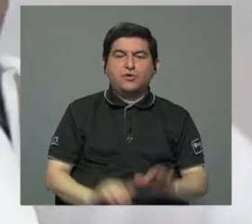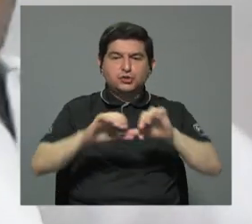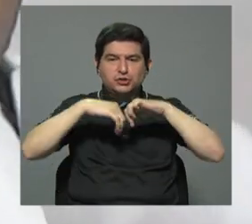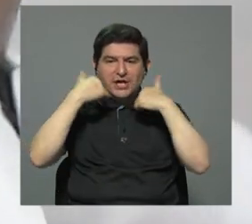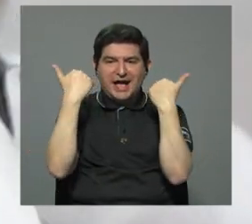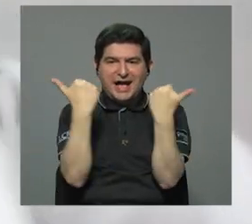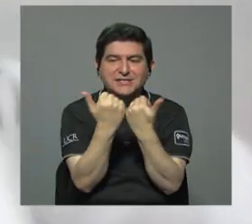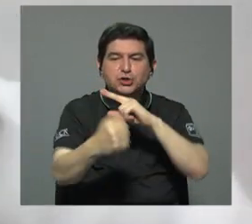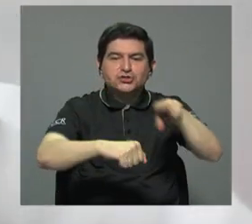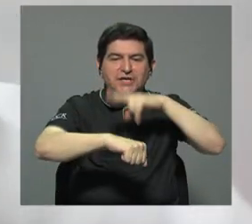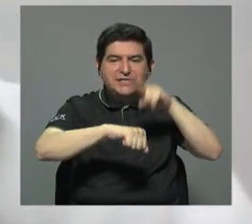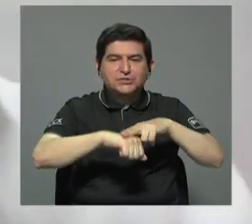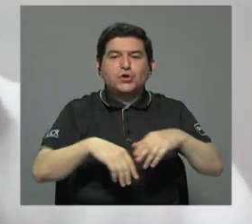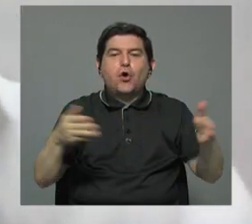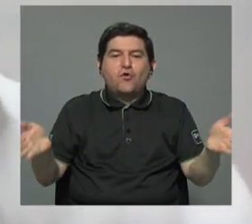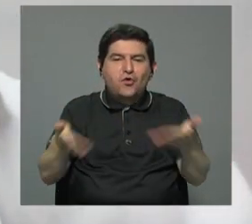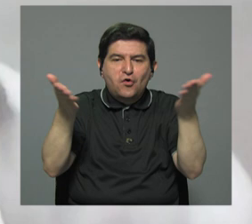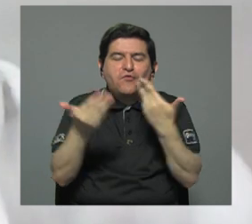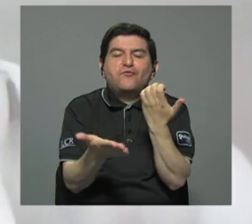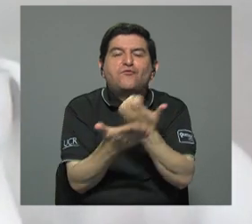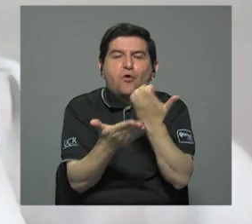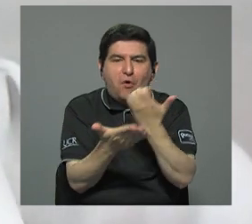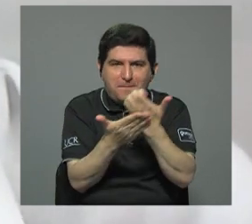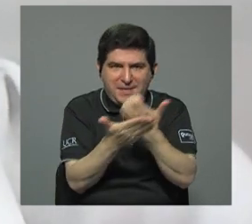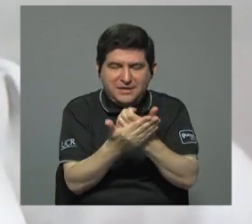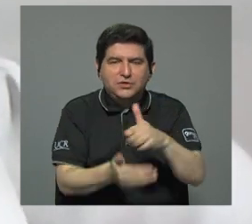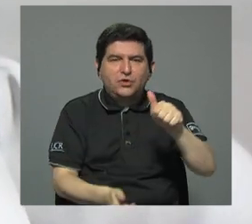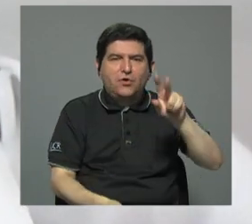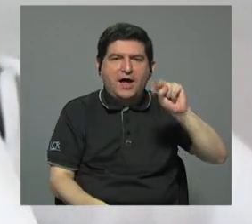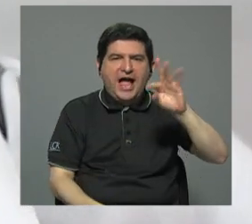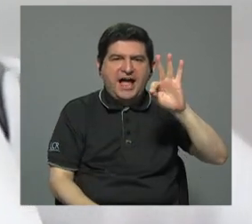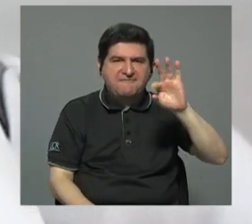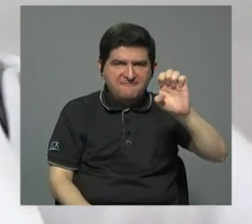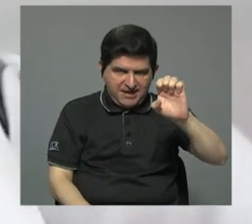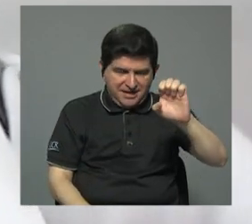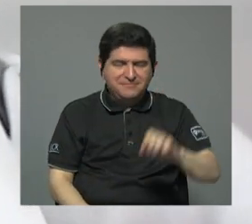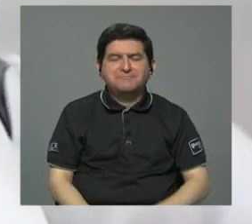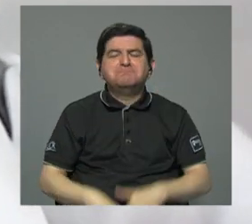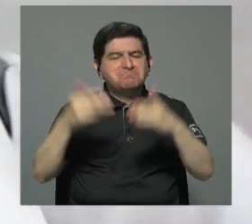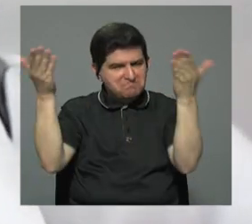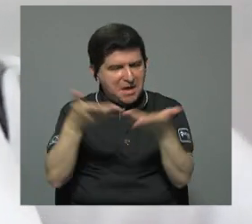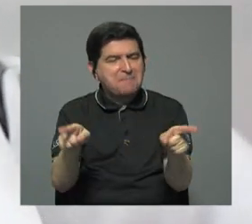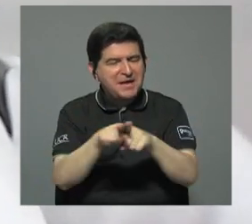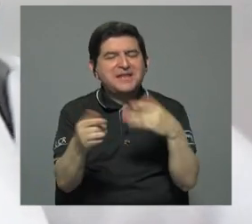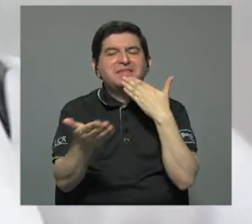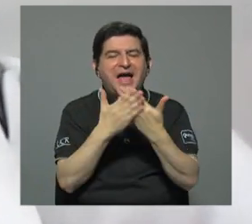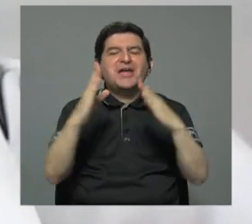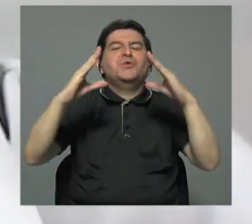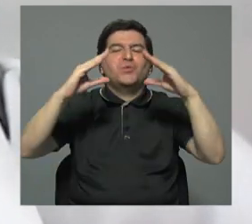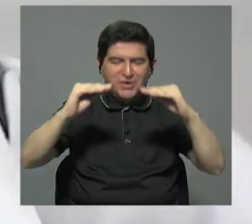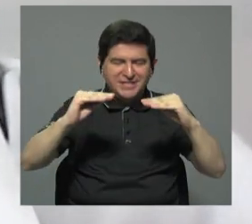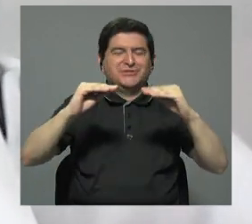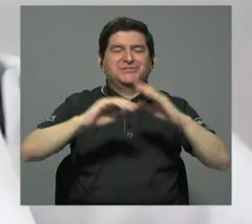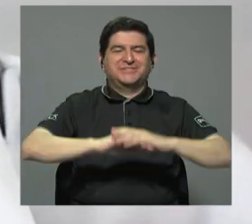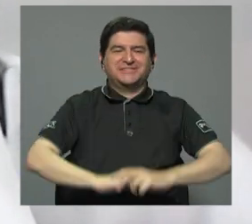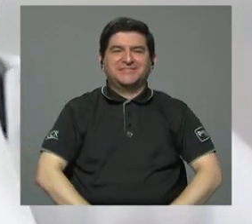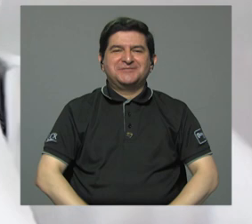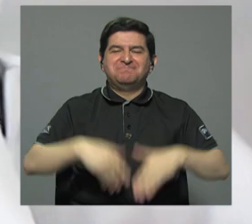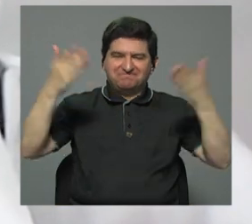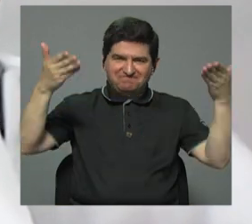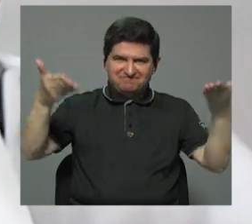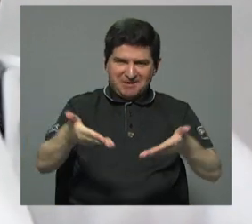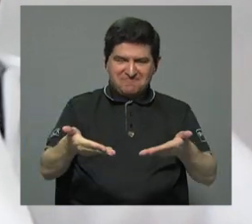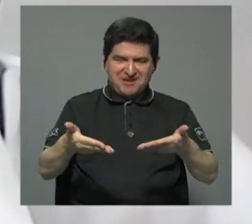Asociación Nacional para el Fomento Económico, ANFE, a quien le damos también la bienvenida y las buenas noches.